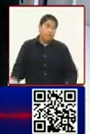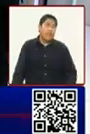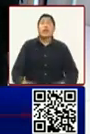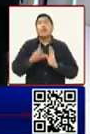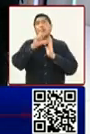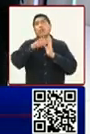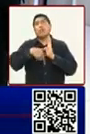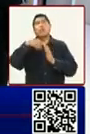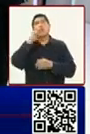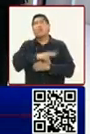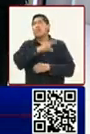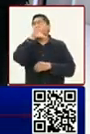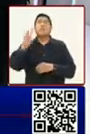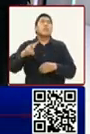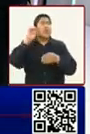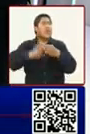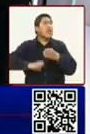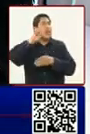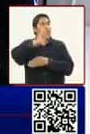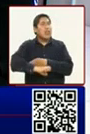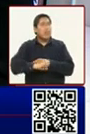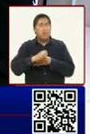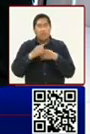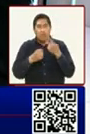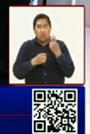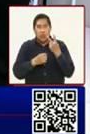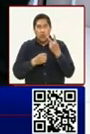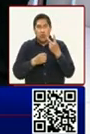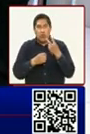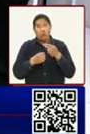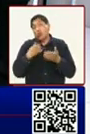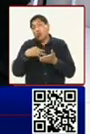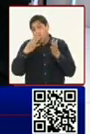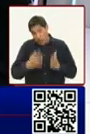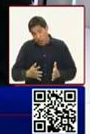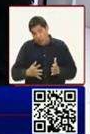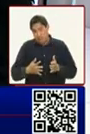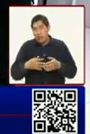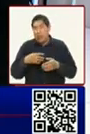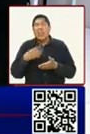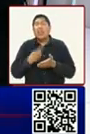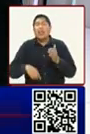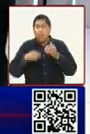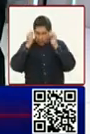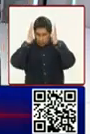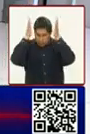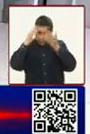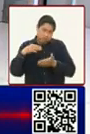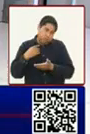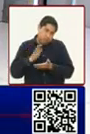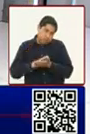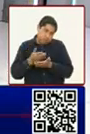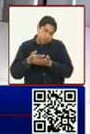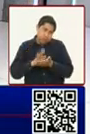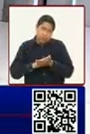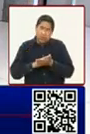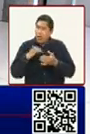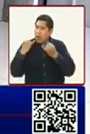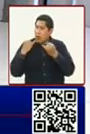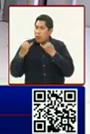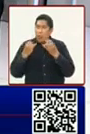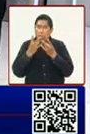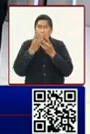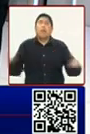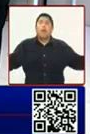Y el 27 de enero, la pareja de estudiantes de gastronomía son reportados como